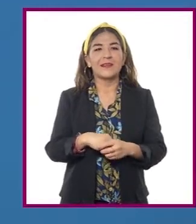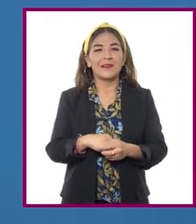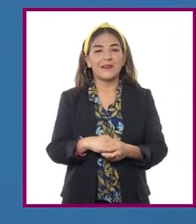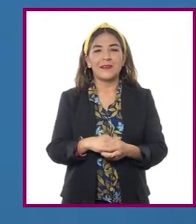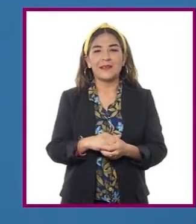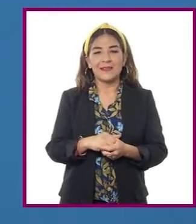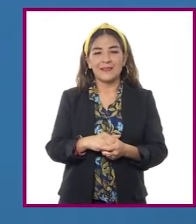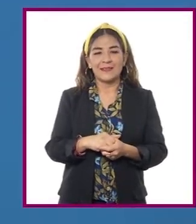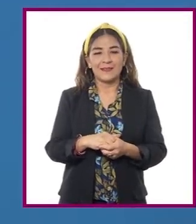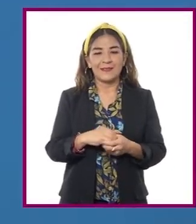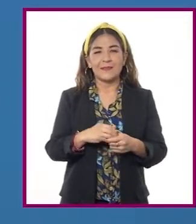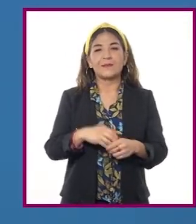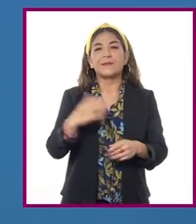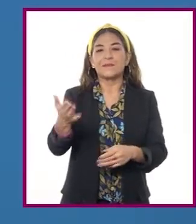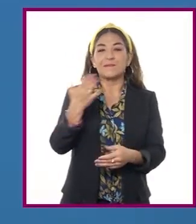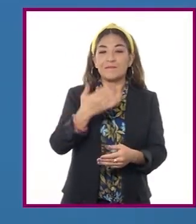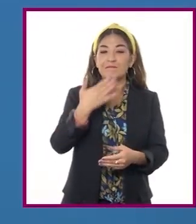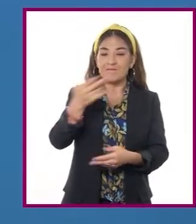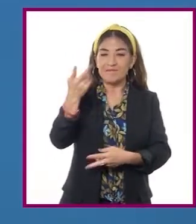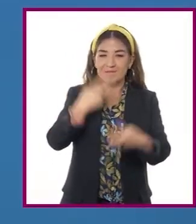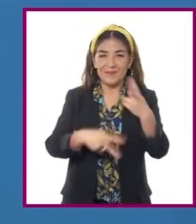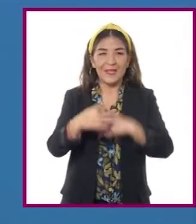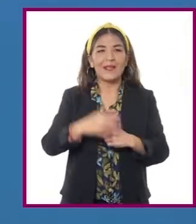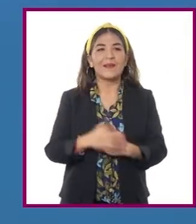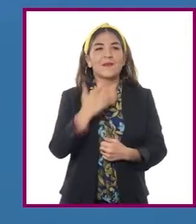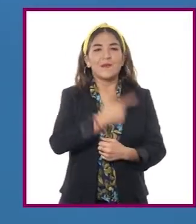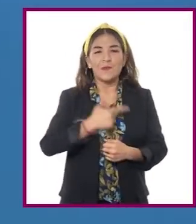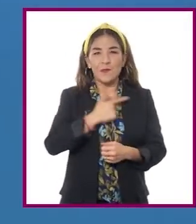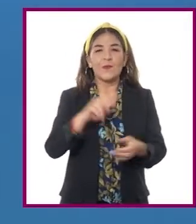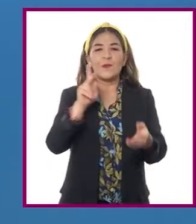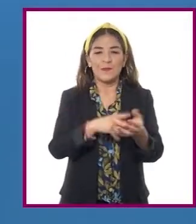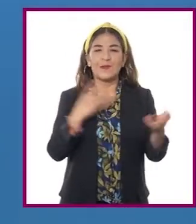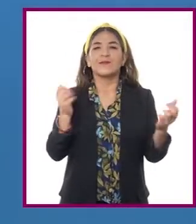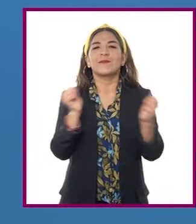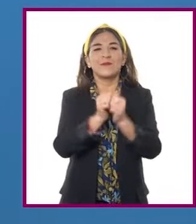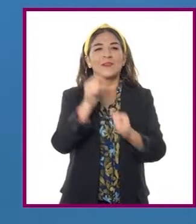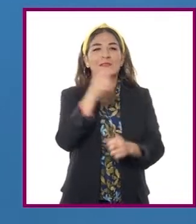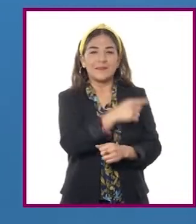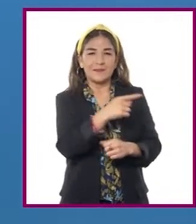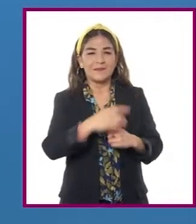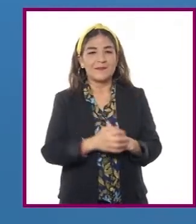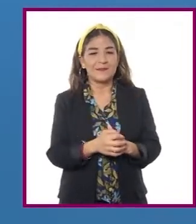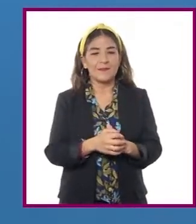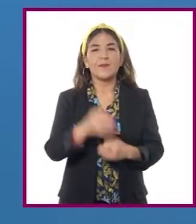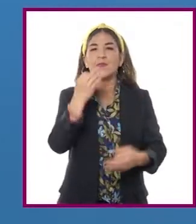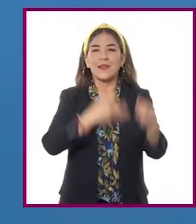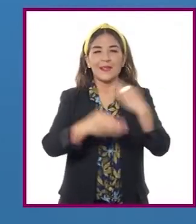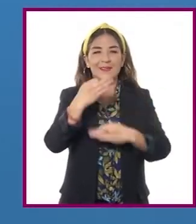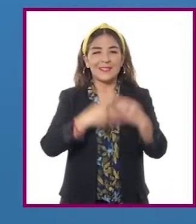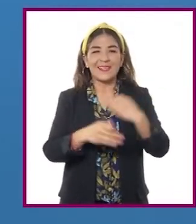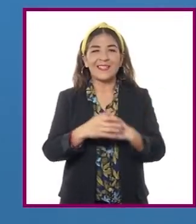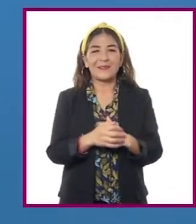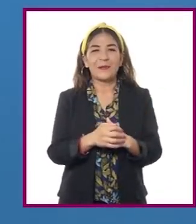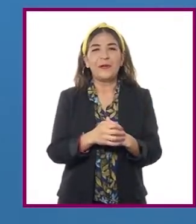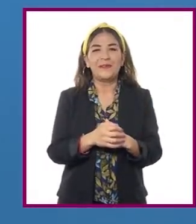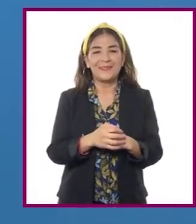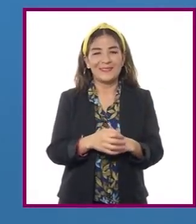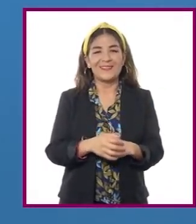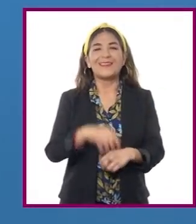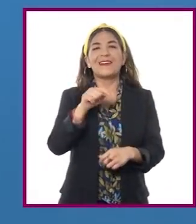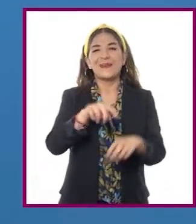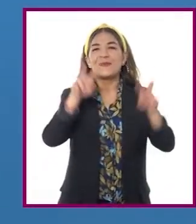¿Qué tal, Nadia? Es un gusto estar nuevamente contigo y con todas y todos ustedes. El tema